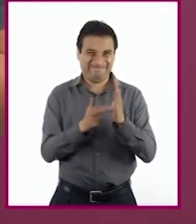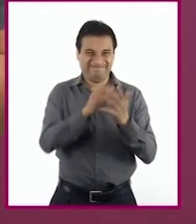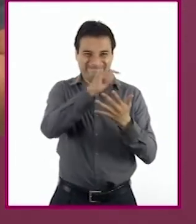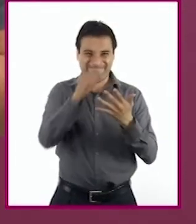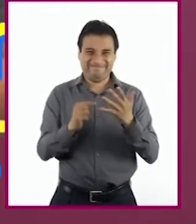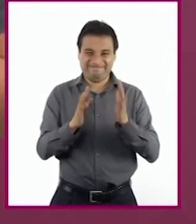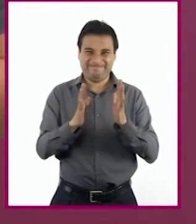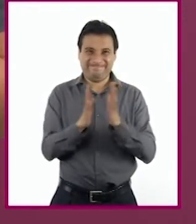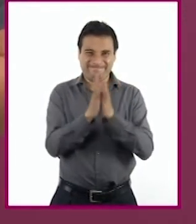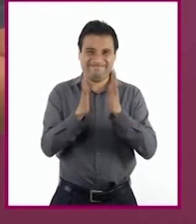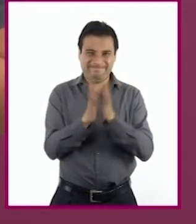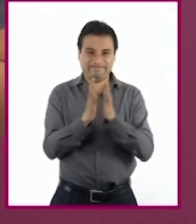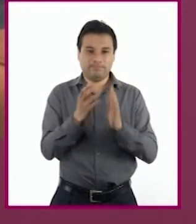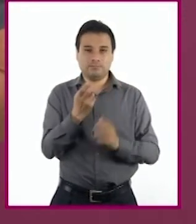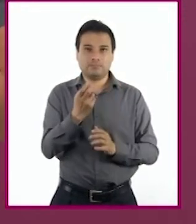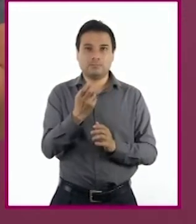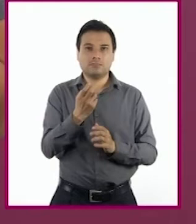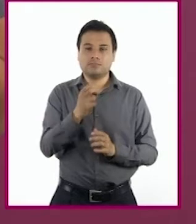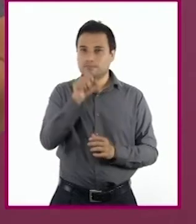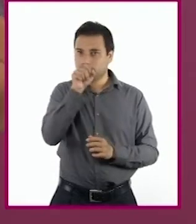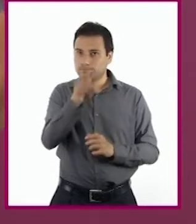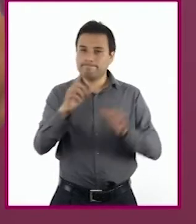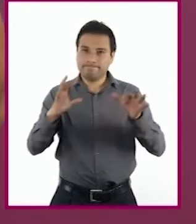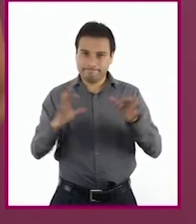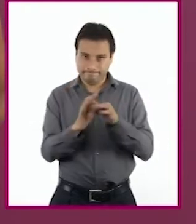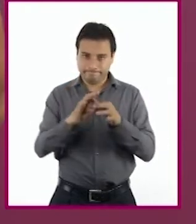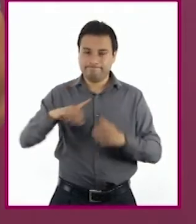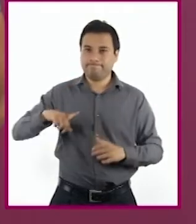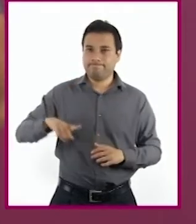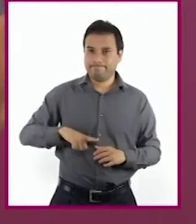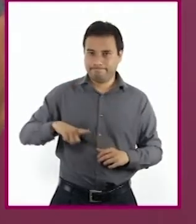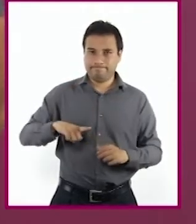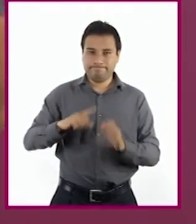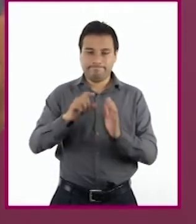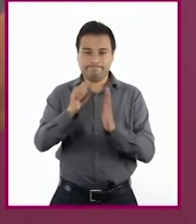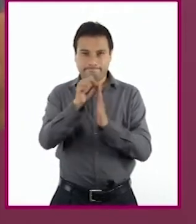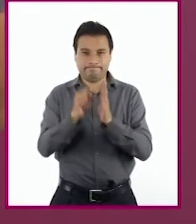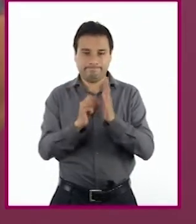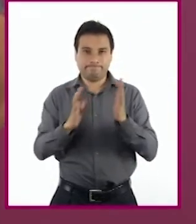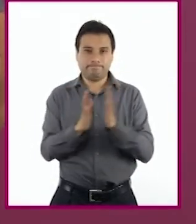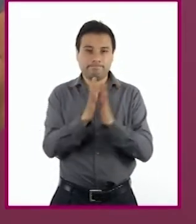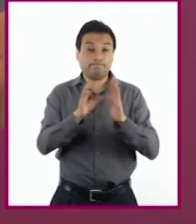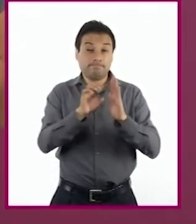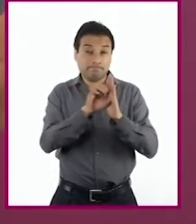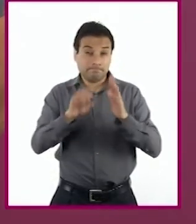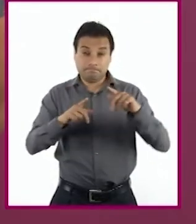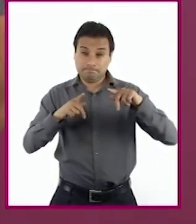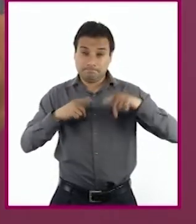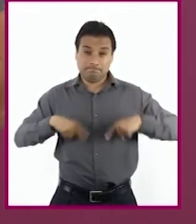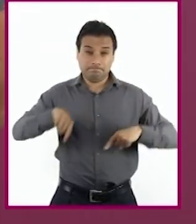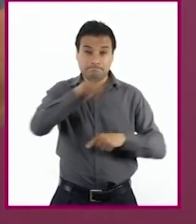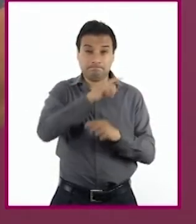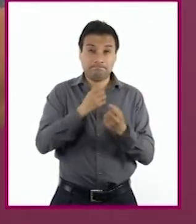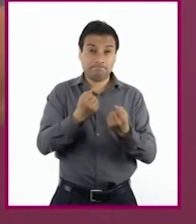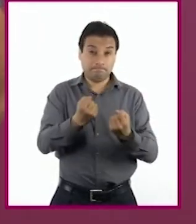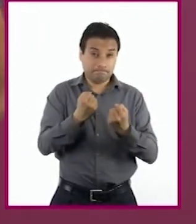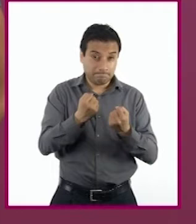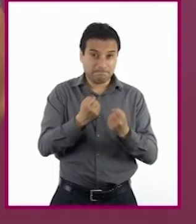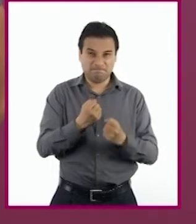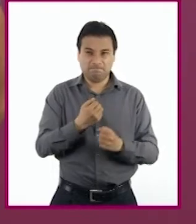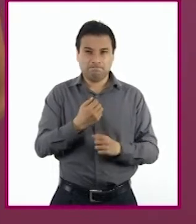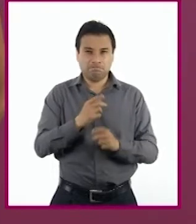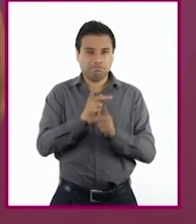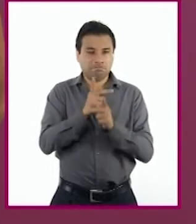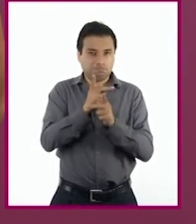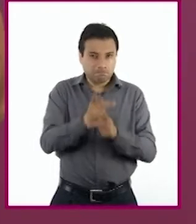tienen relación con el gobierno democrático, porque si tenemos una sociedad fuerte, tolerante, armónica, solidaria,